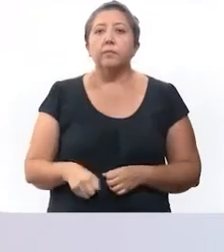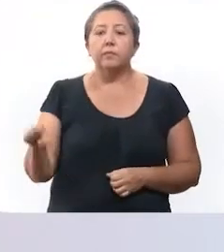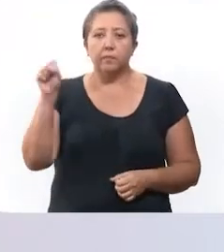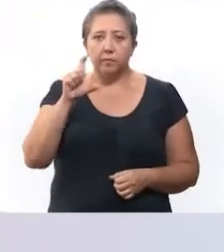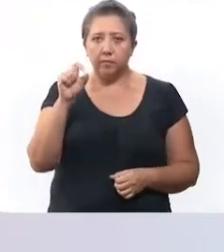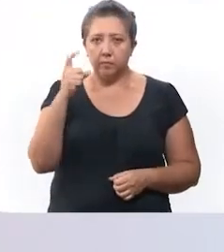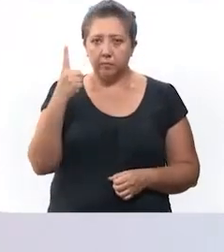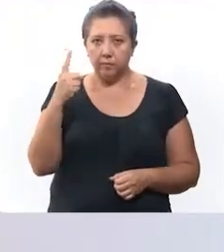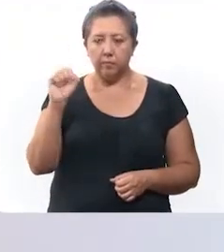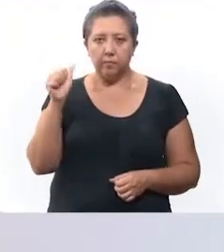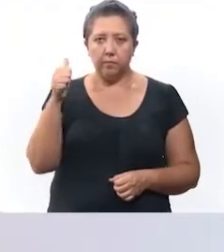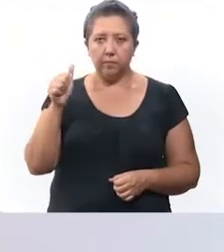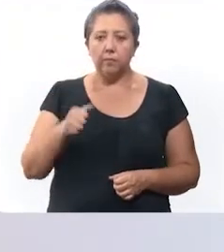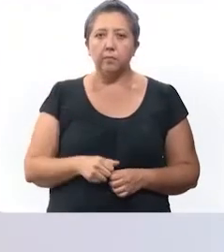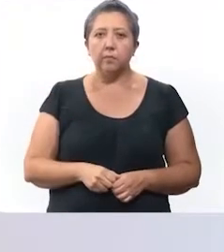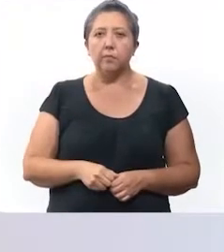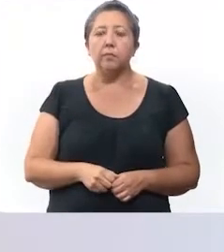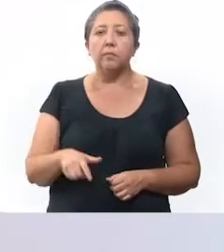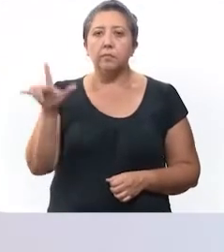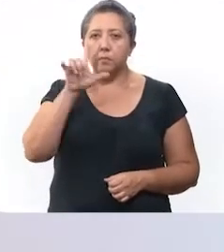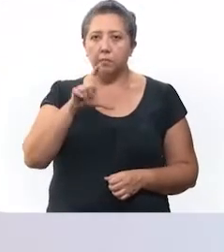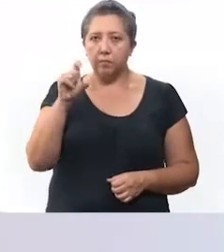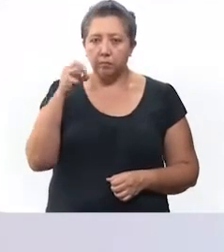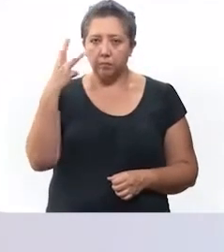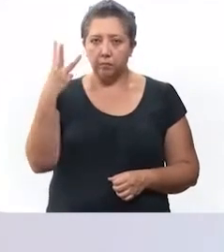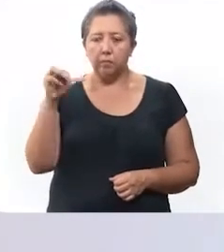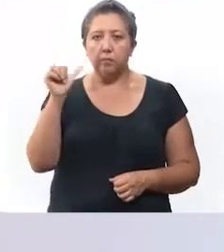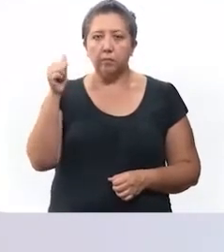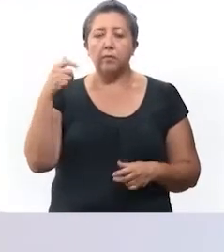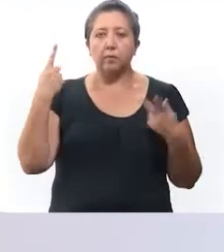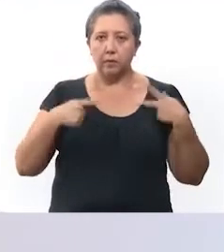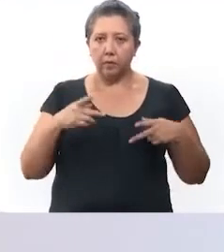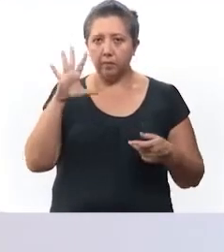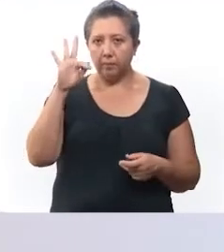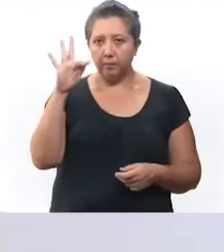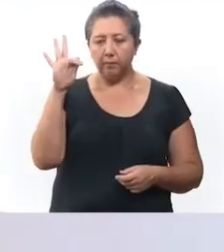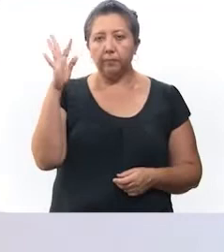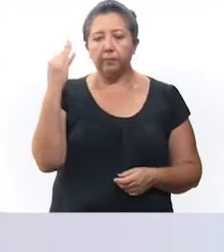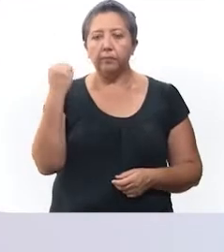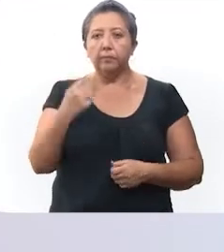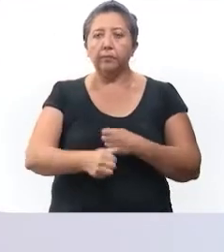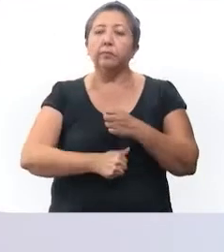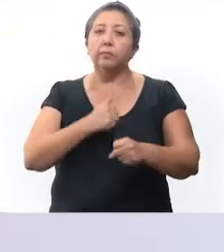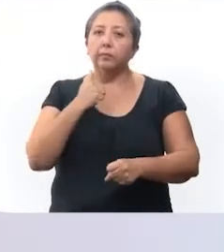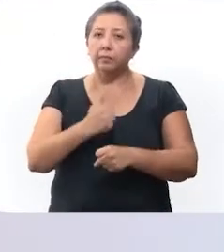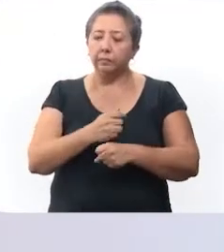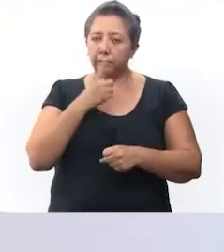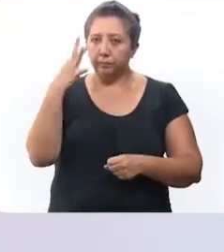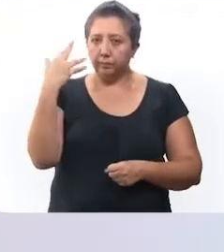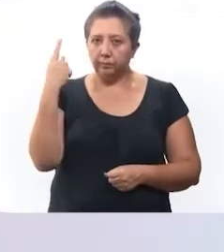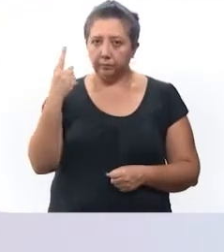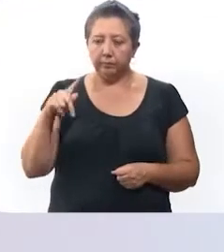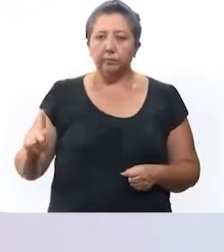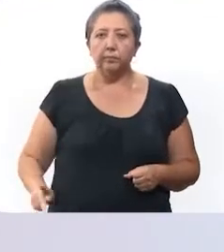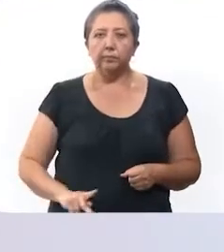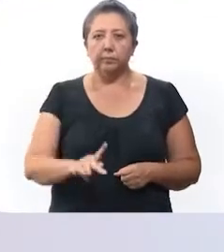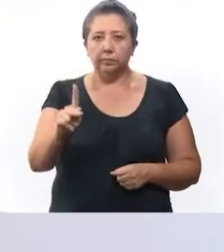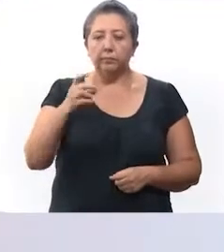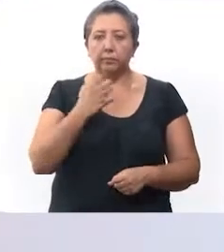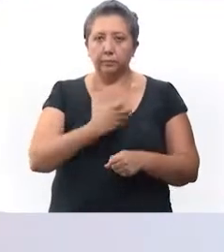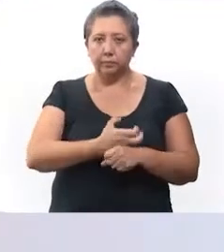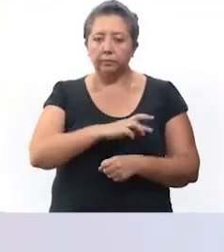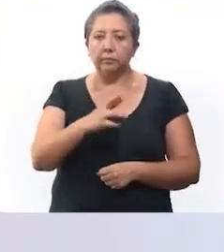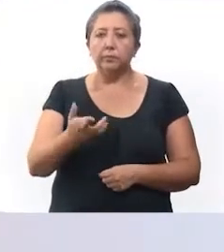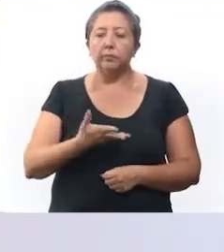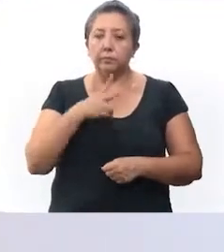este sábado 21 de agosto. A partir del lunes 23 de agosto, personas de 40 a 49 años de 51 municipios del